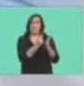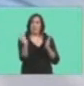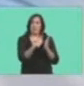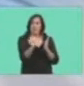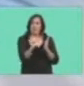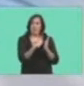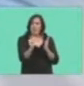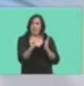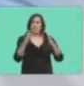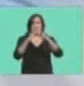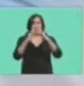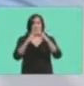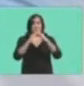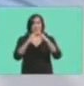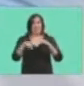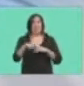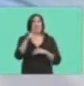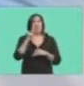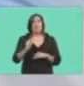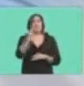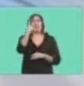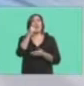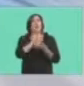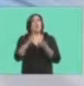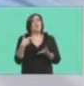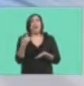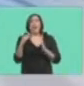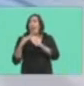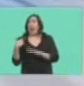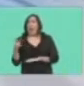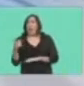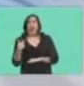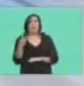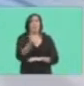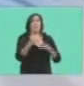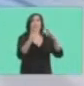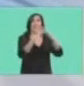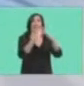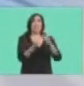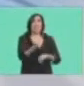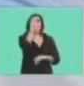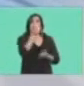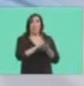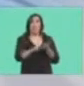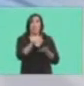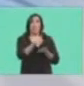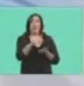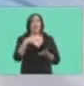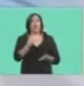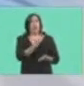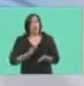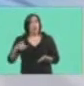mucho más bajo así que me parece que es una muy buena noticia para para todos los argentinos desde todo punto de vista para aquellos